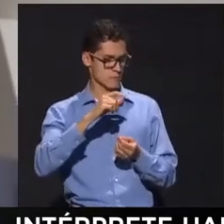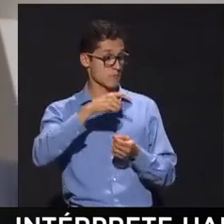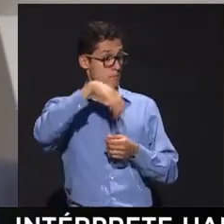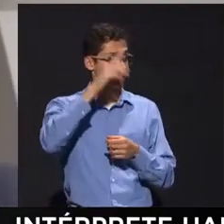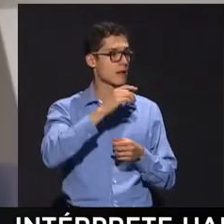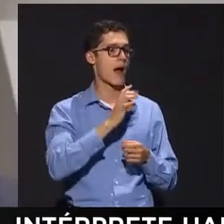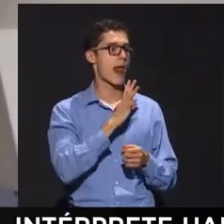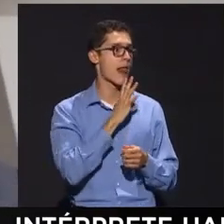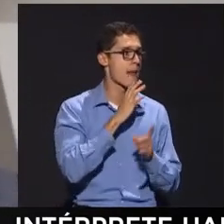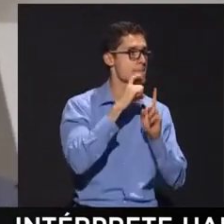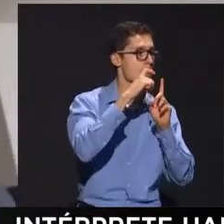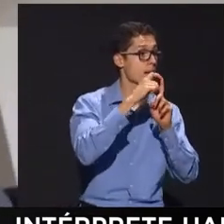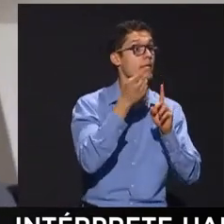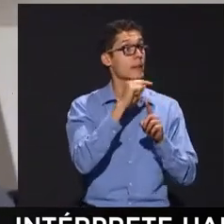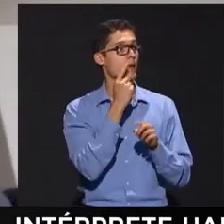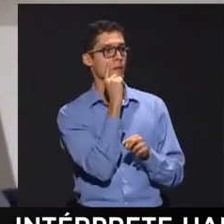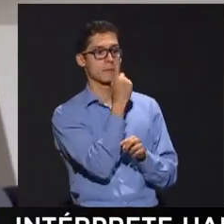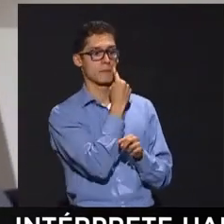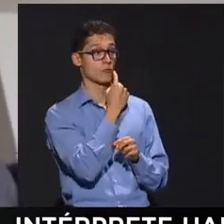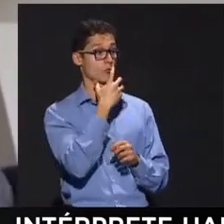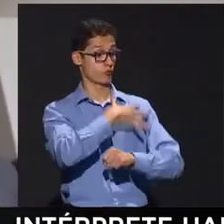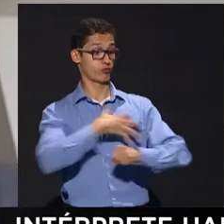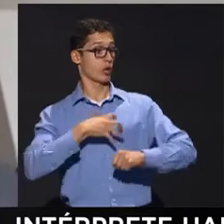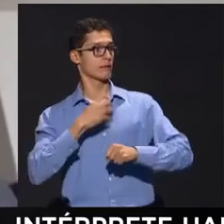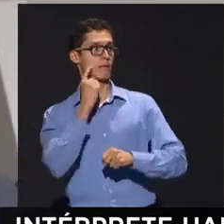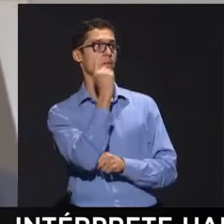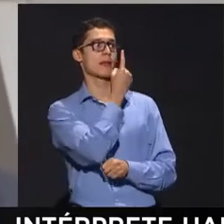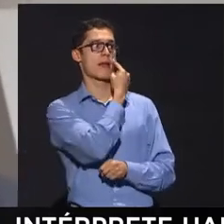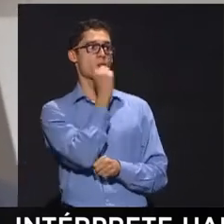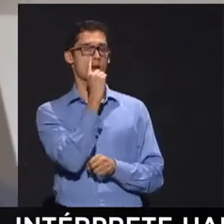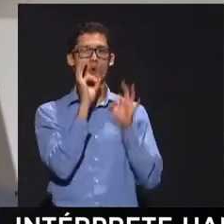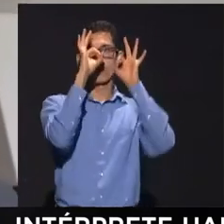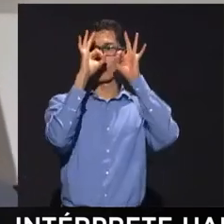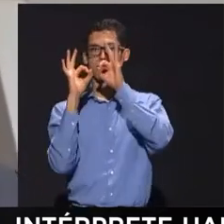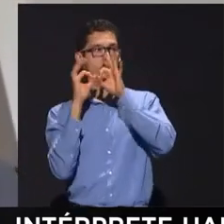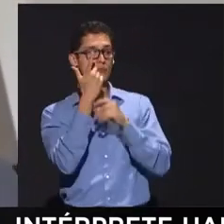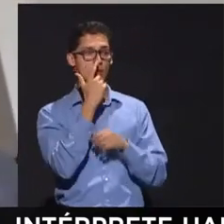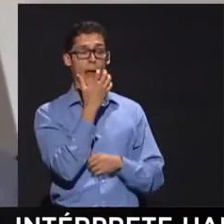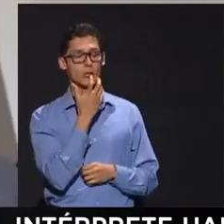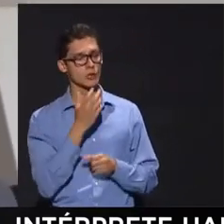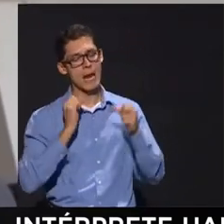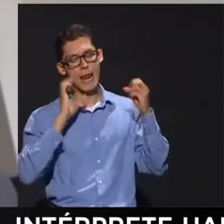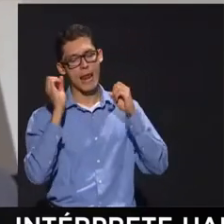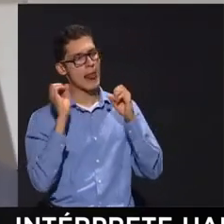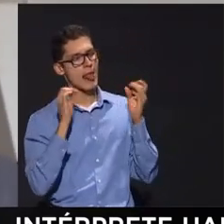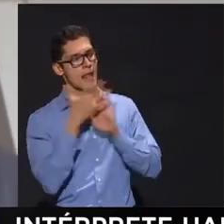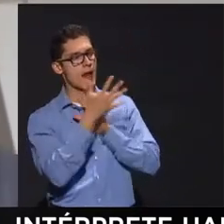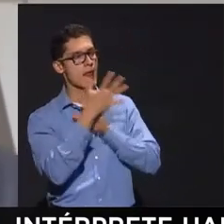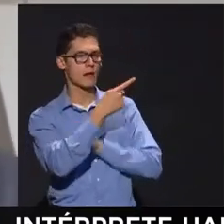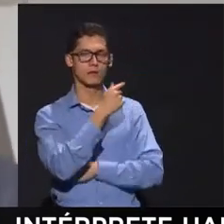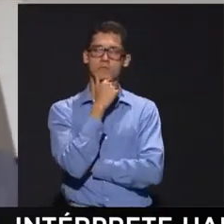eco, la mirada. La mirada es muy, muy clave para descifrar las intenciones de las